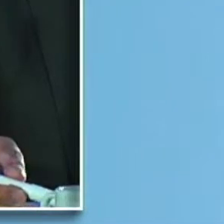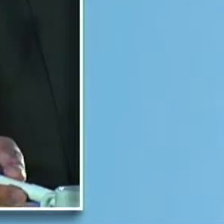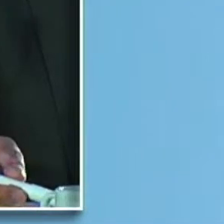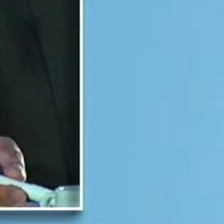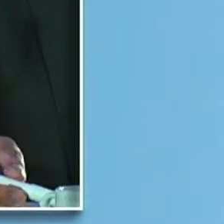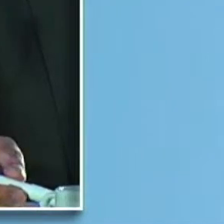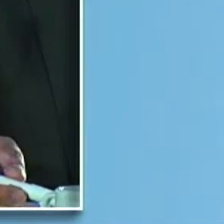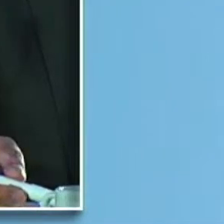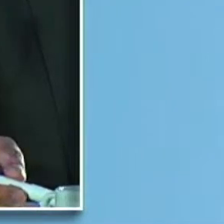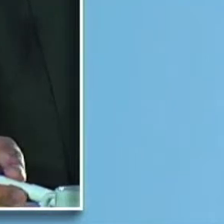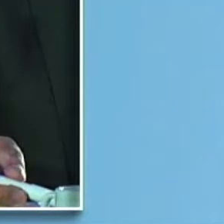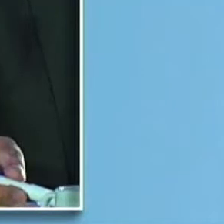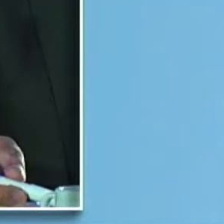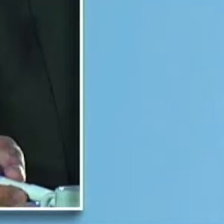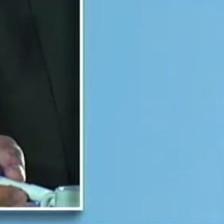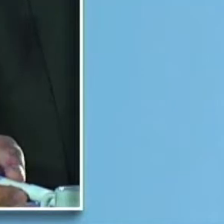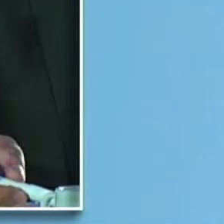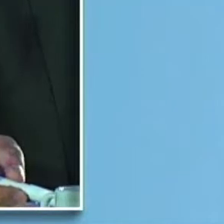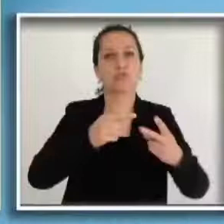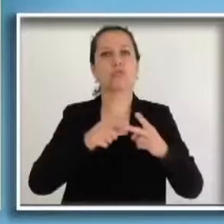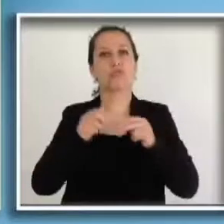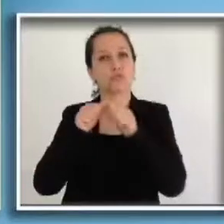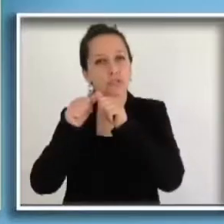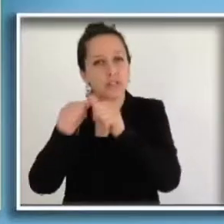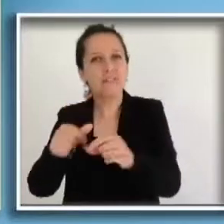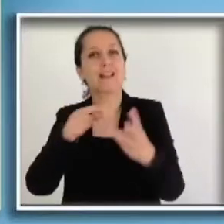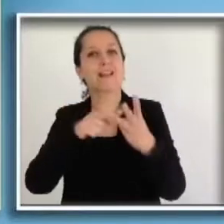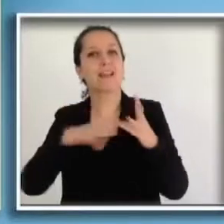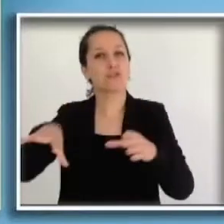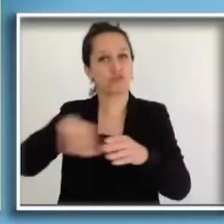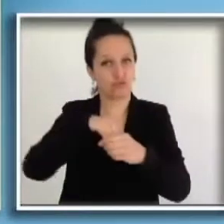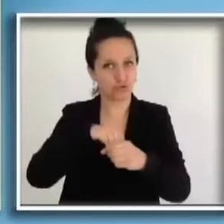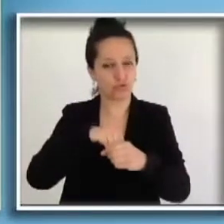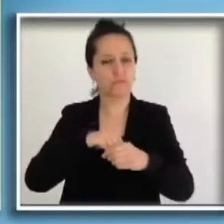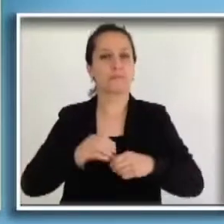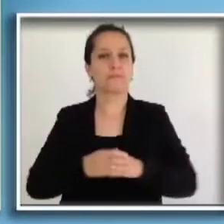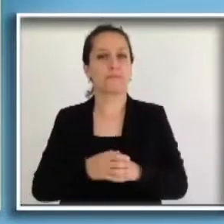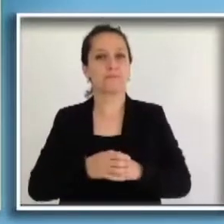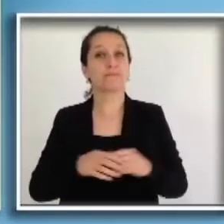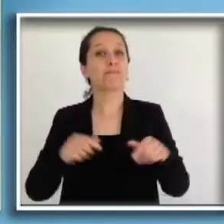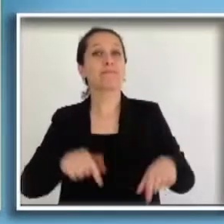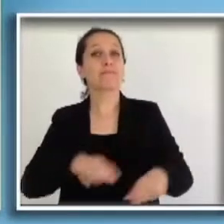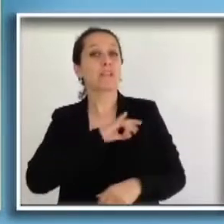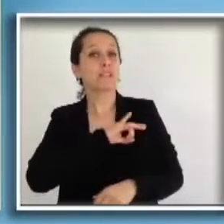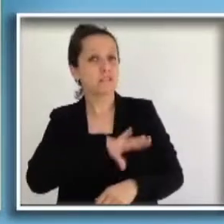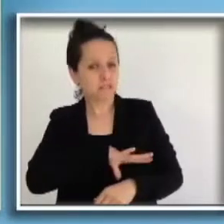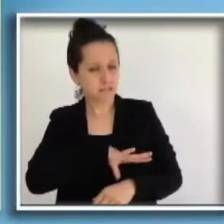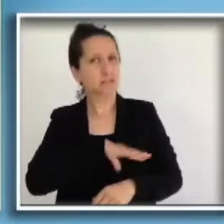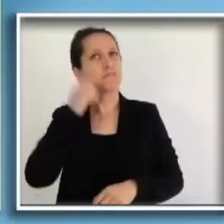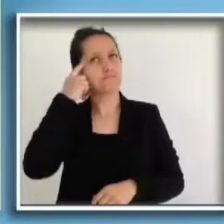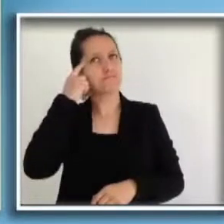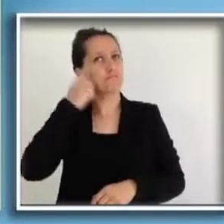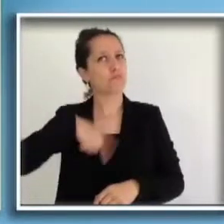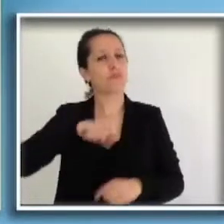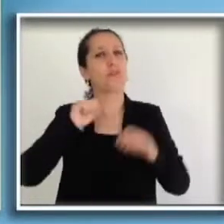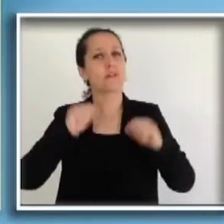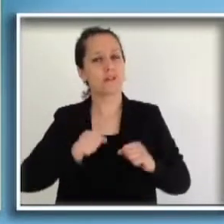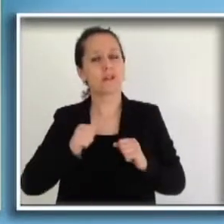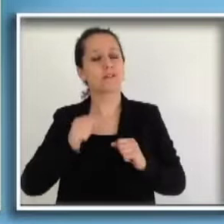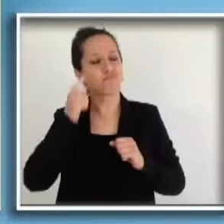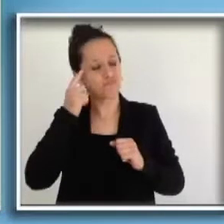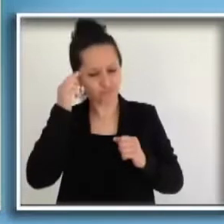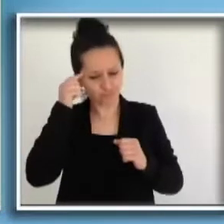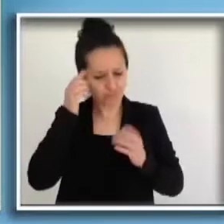producción sostenibilidad e inclusión en el caso de chile nos permite continuar profundizando el modelo de desarrollo